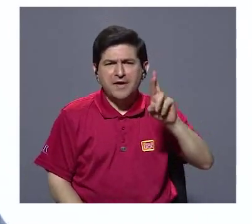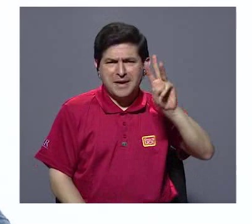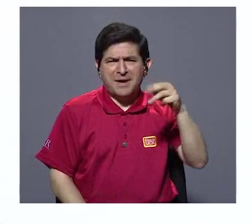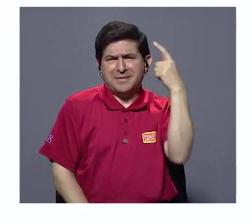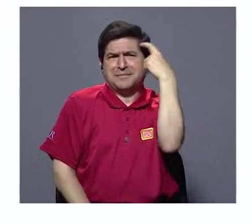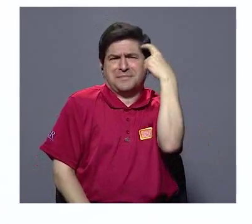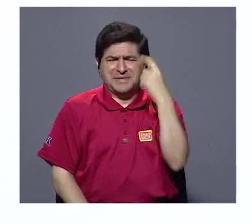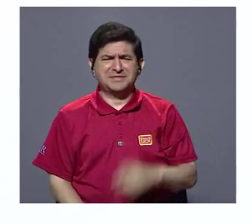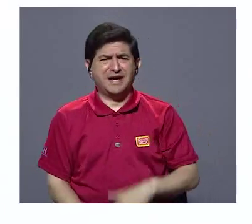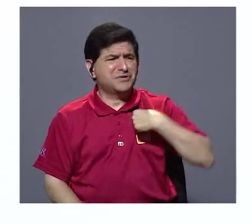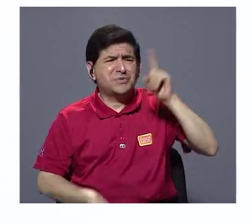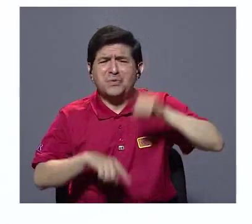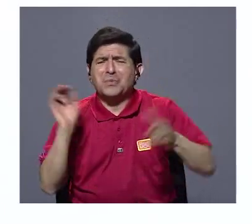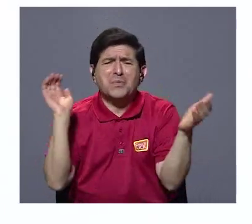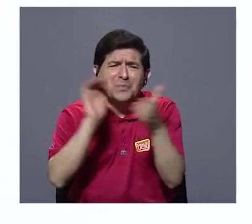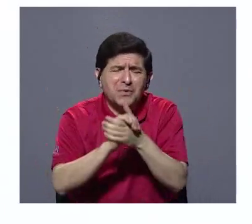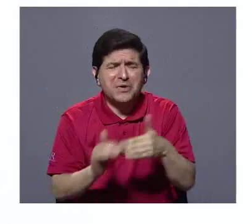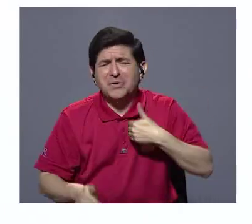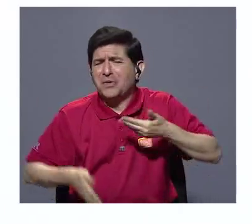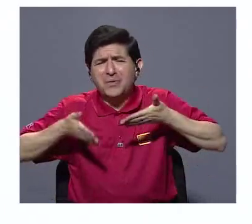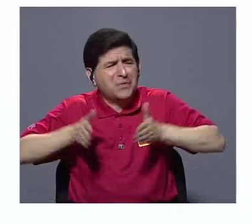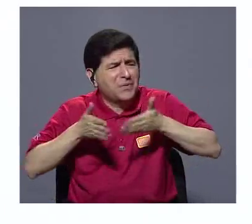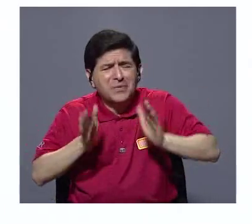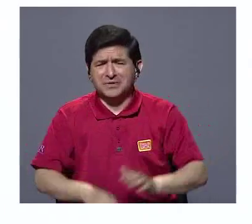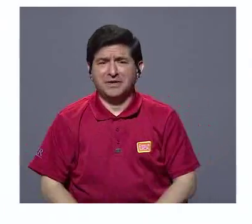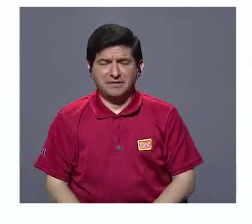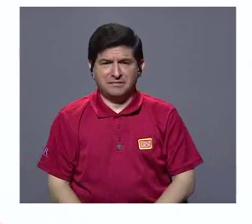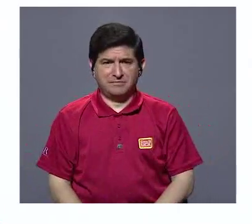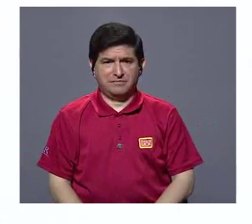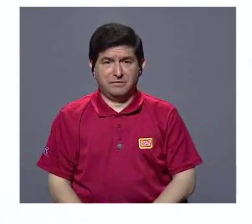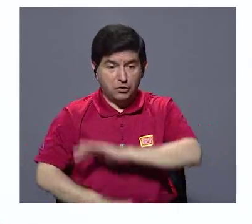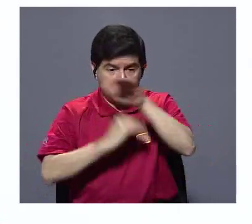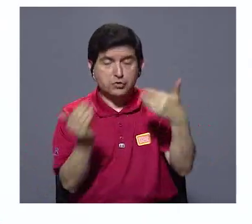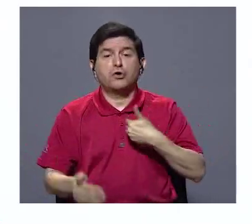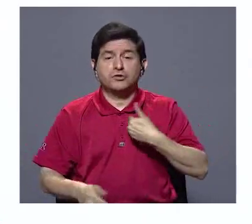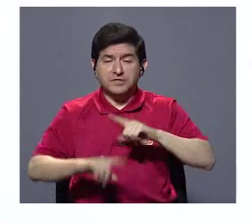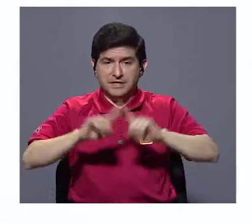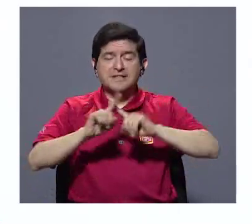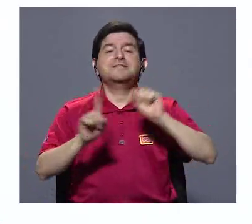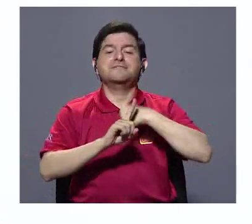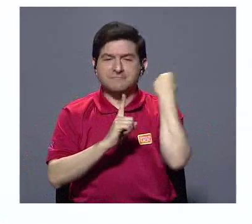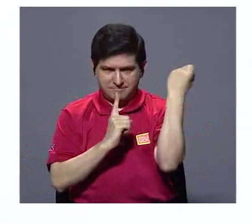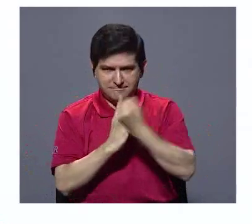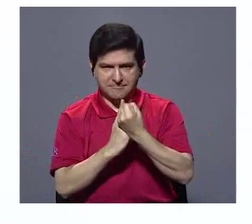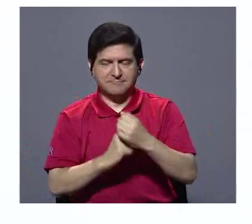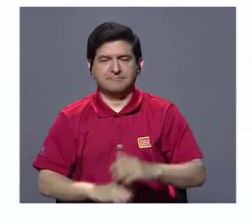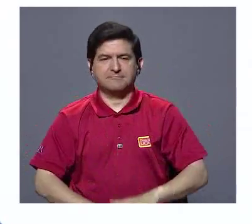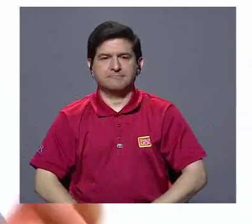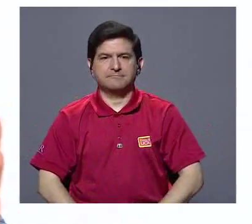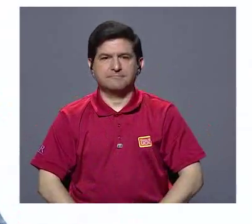Ricky Martin pensando como, no me puedo casar, no puedo tener hijos, ¿verdad? O sea, todos tenemos nuestras